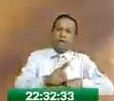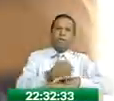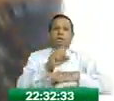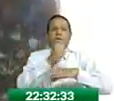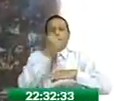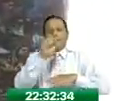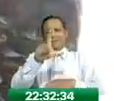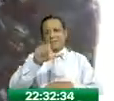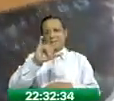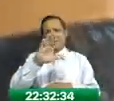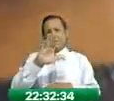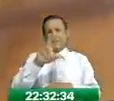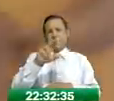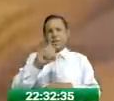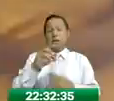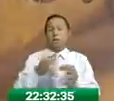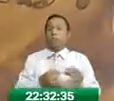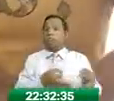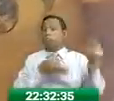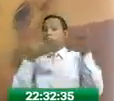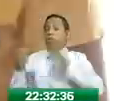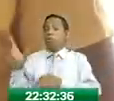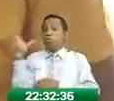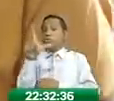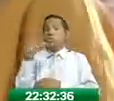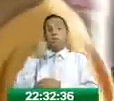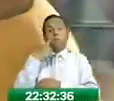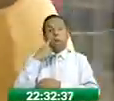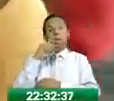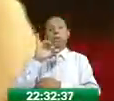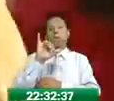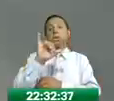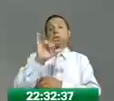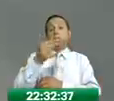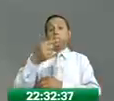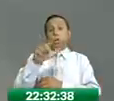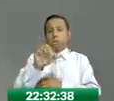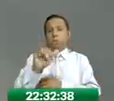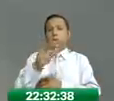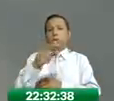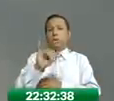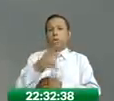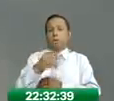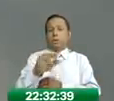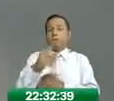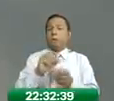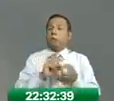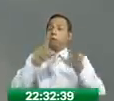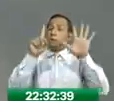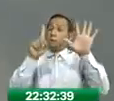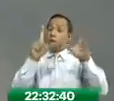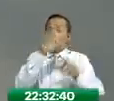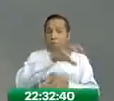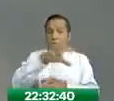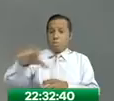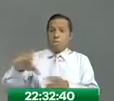próximo lunes, Yaguachi será la sexta ciudad. Informó Jorge